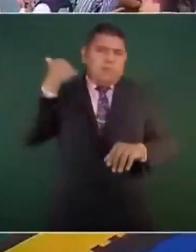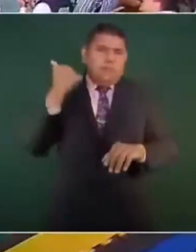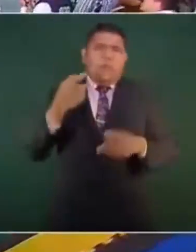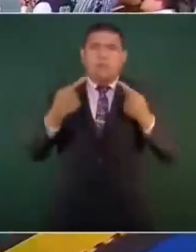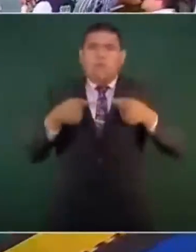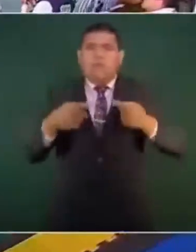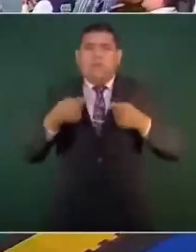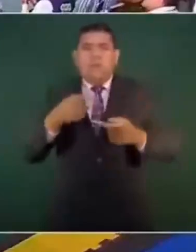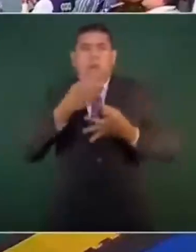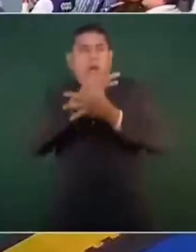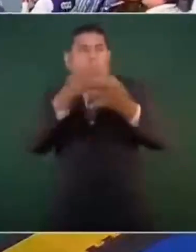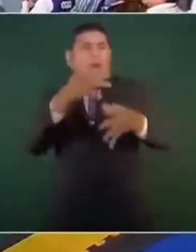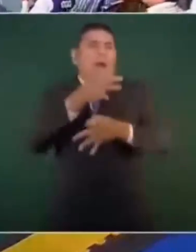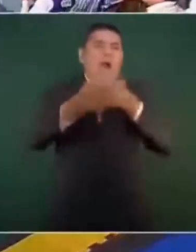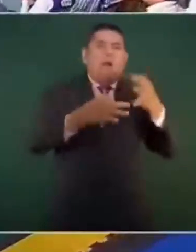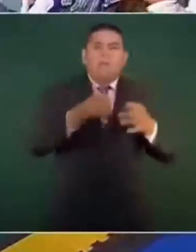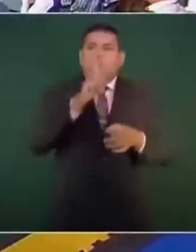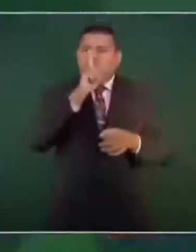callaban.